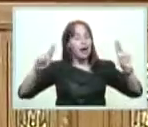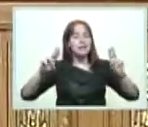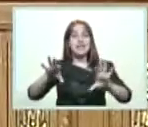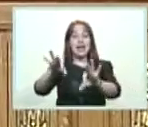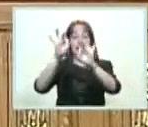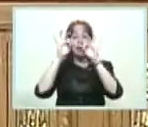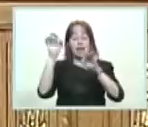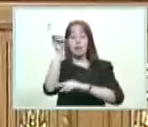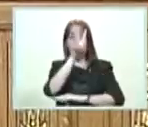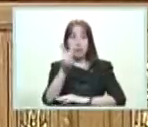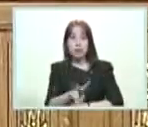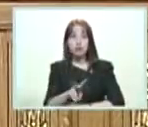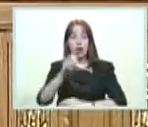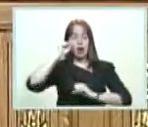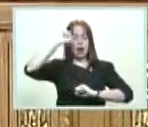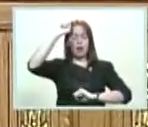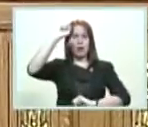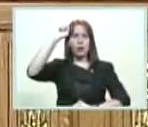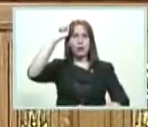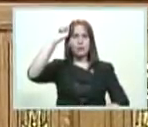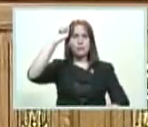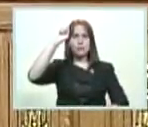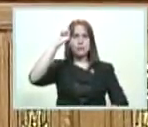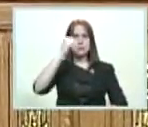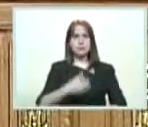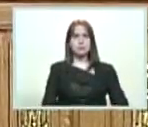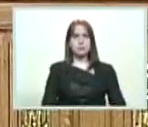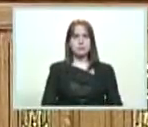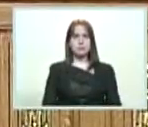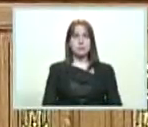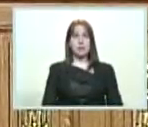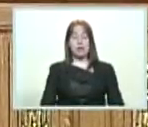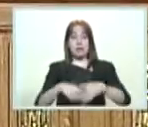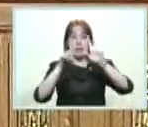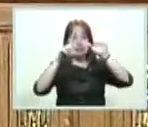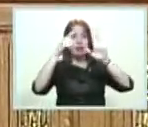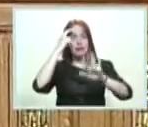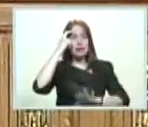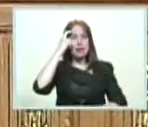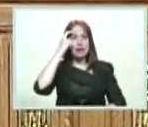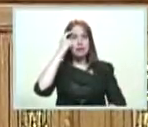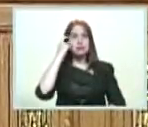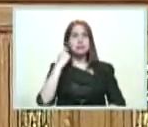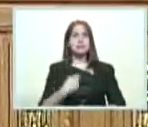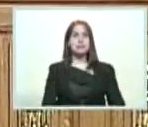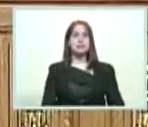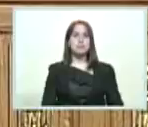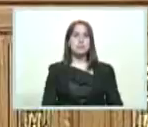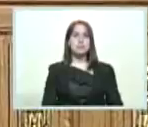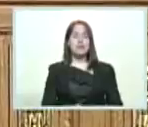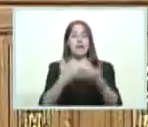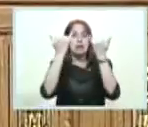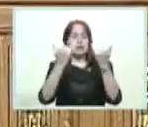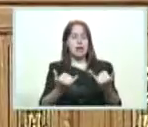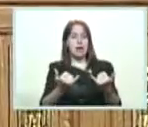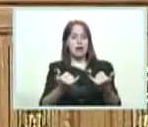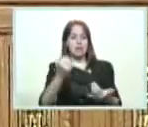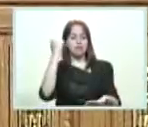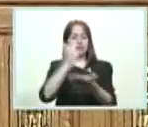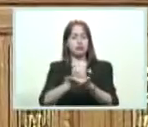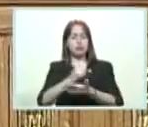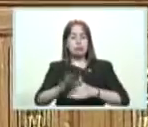elegida por la Venezuela heroica, que en 6 días ya ha marcado la